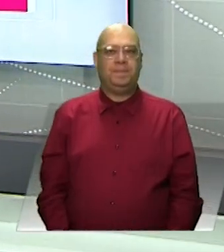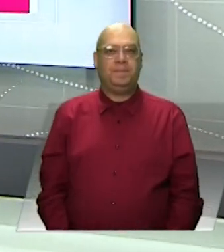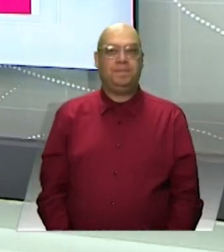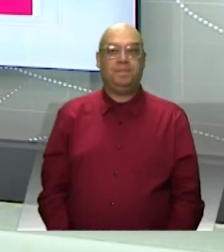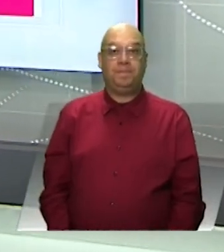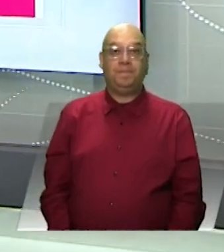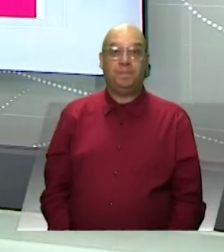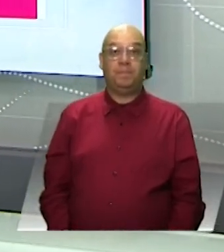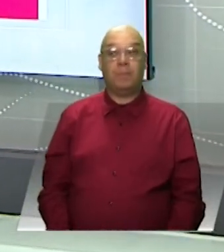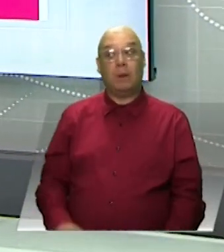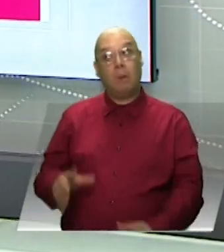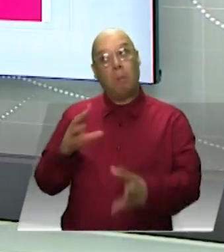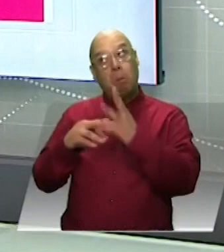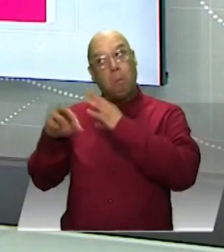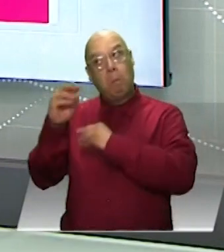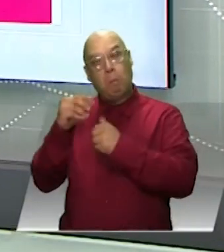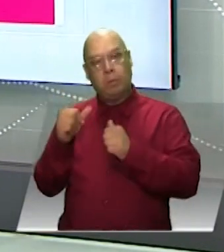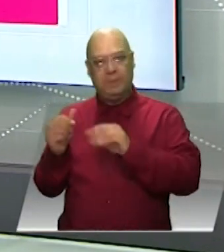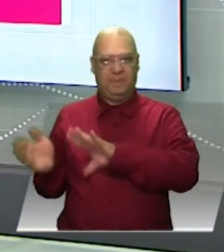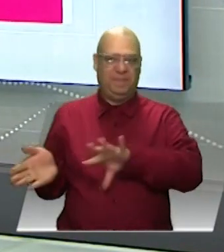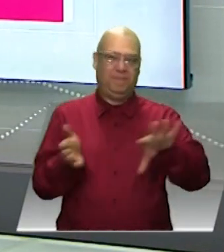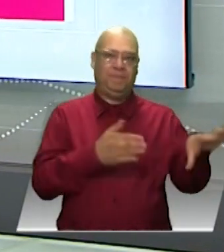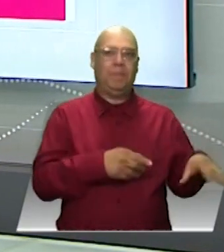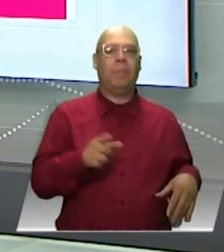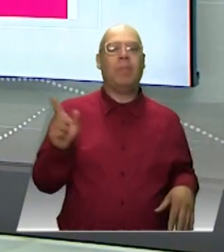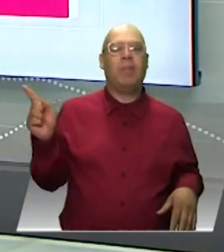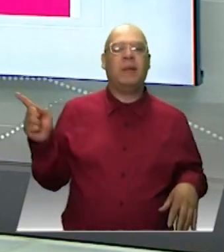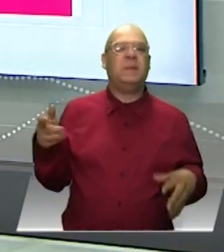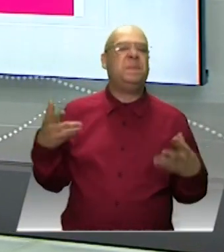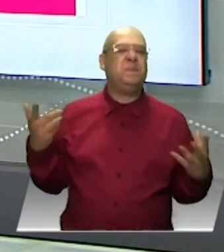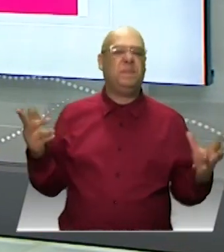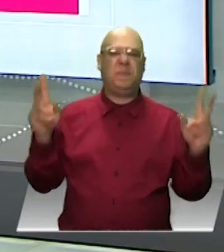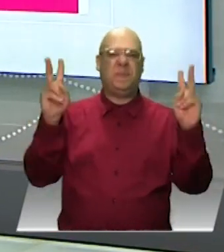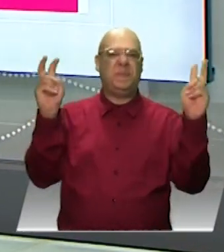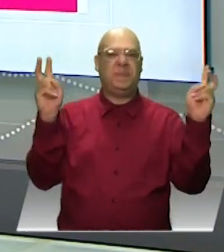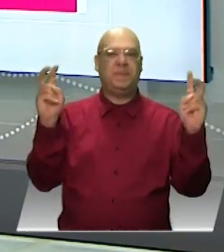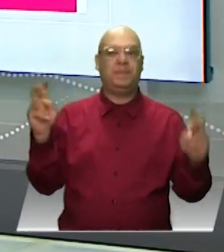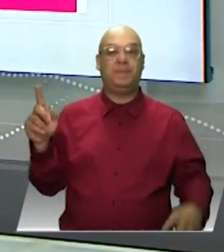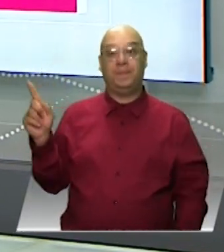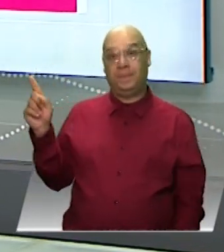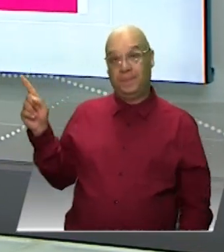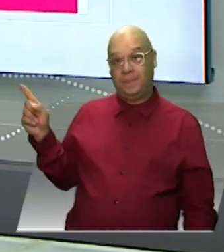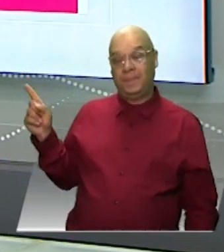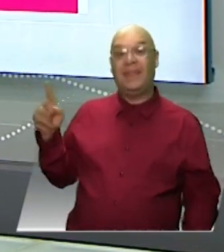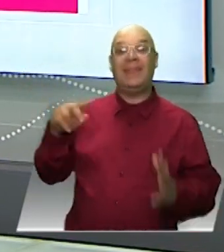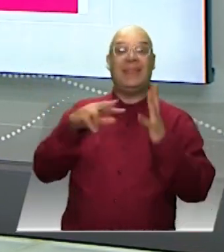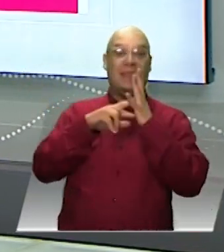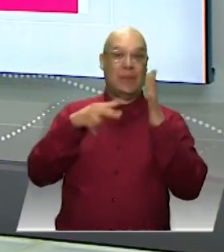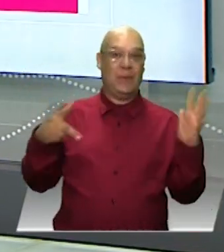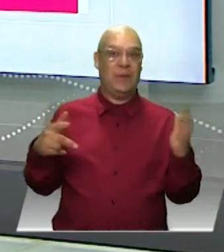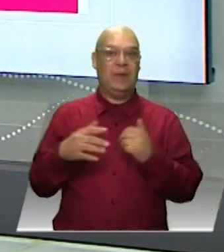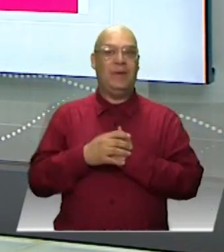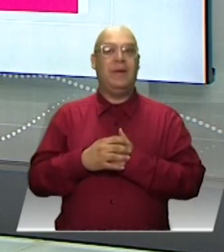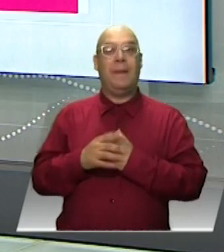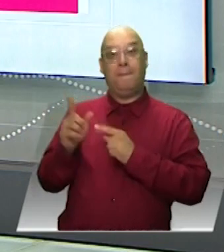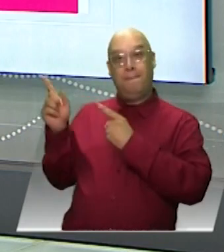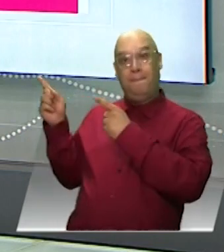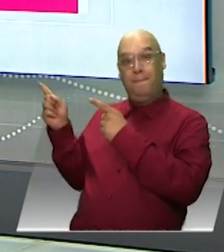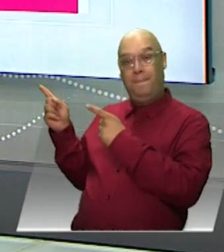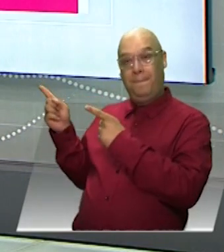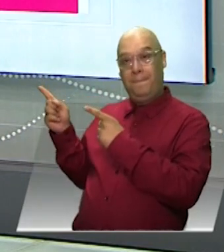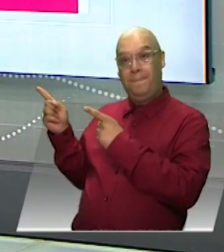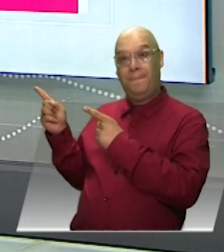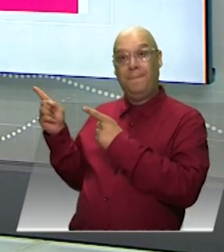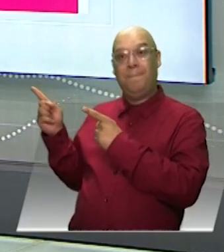un plan para aprender jugando también. Ahora cambiemos de tema porque vamos a hablar de tecnología. ChatGPT,